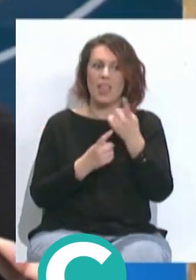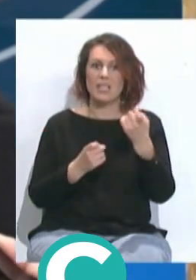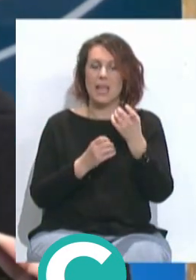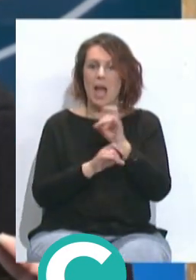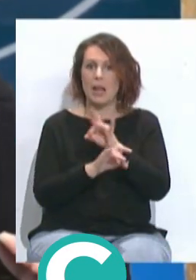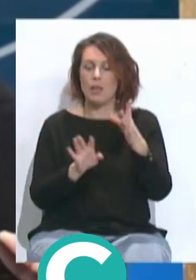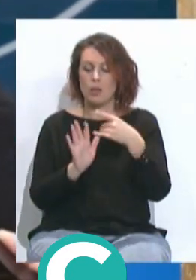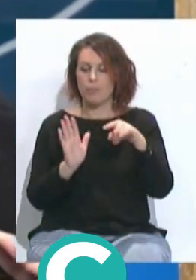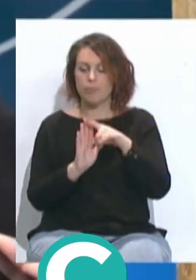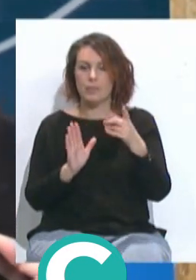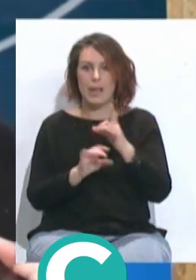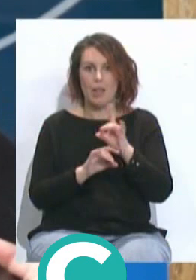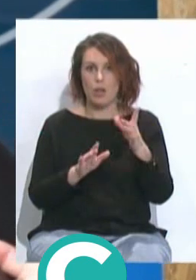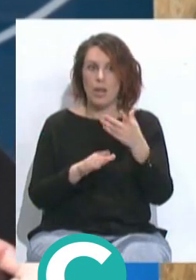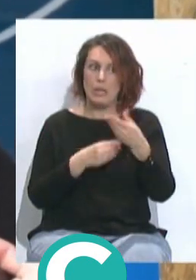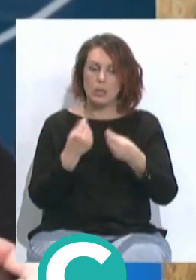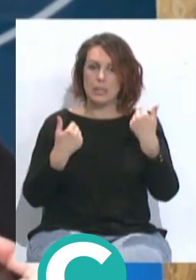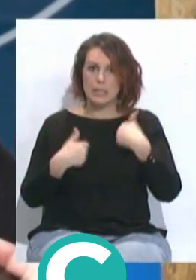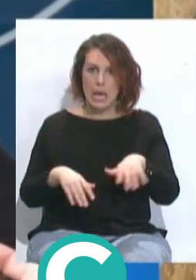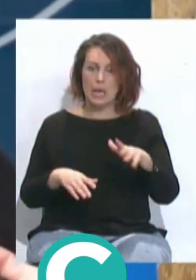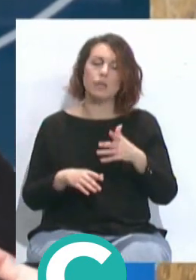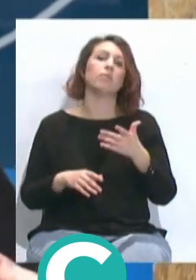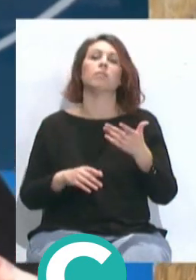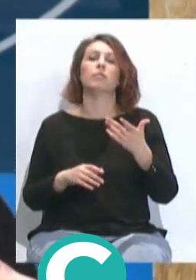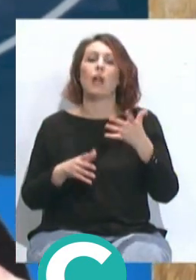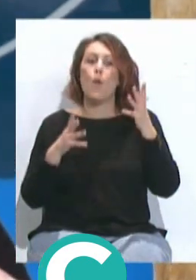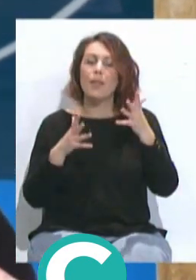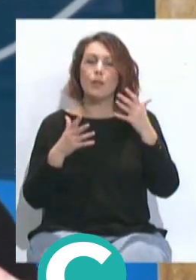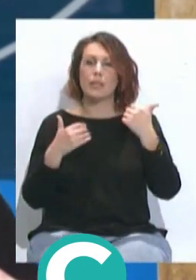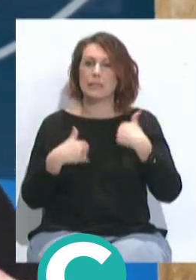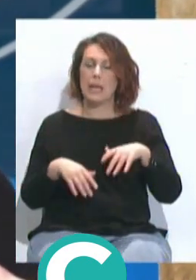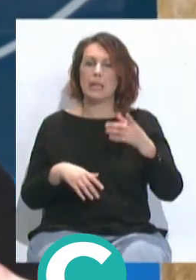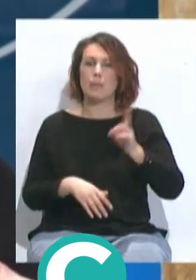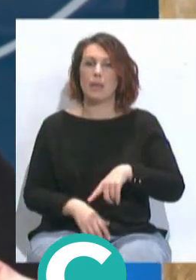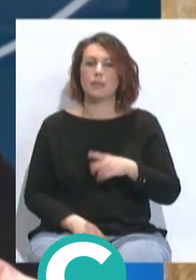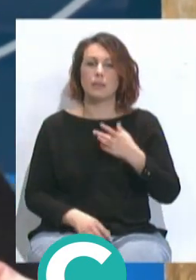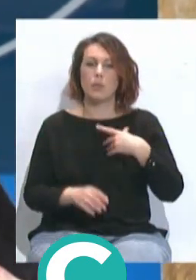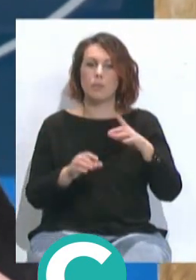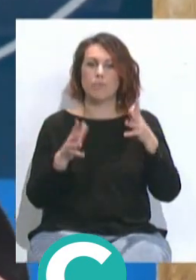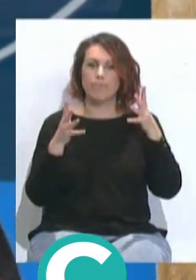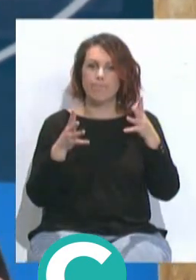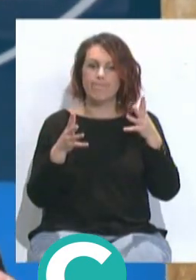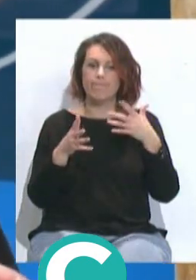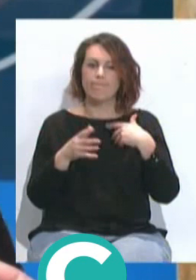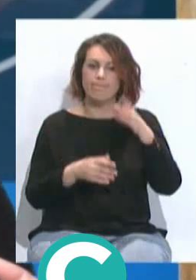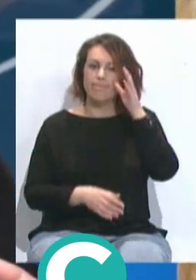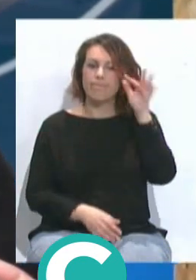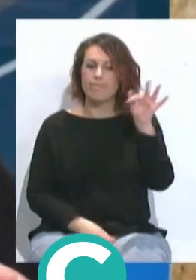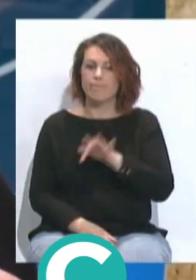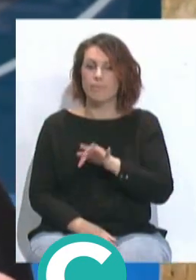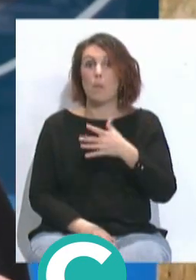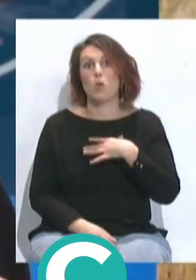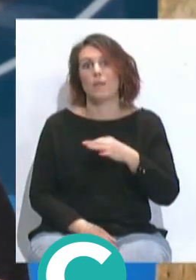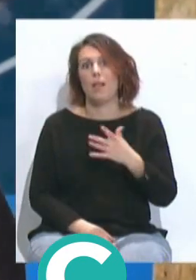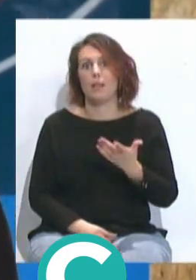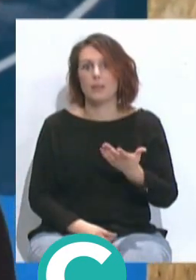aclaraciones esas aclaraciones se han hecho una serie de recomendaciones también y esas recomendaciones se atienden en la medida también de las